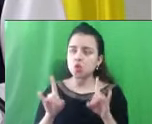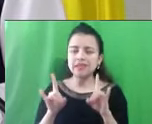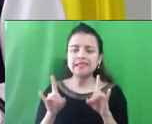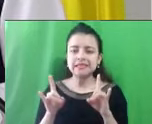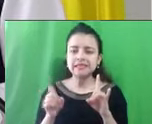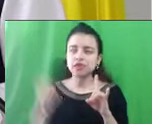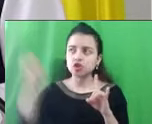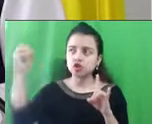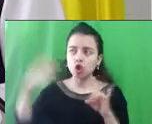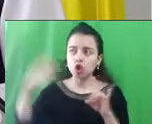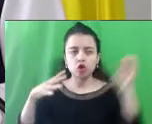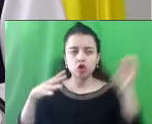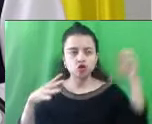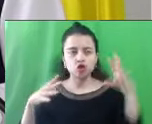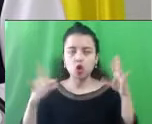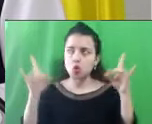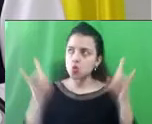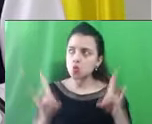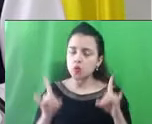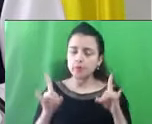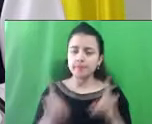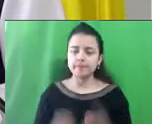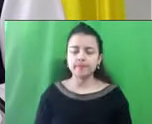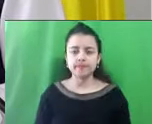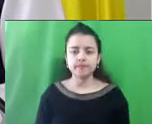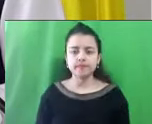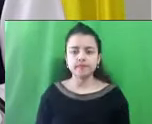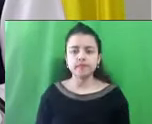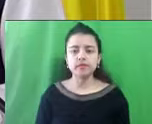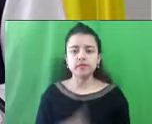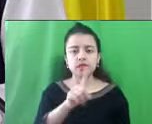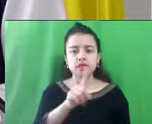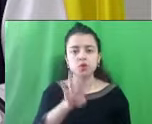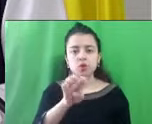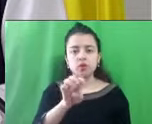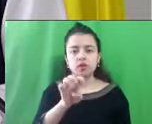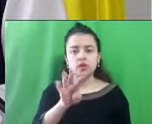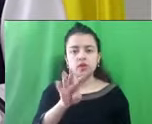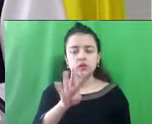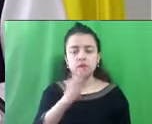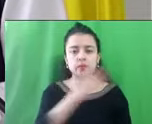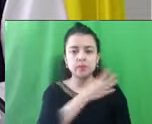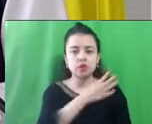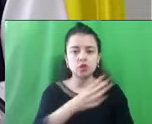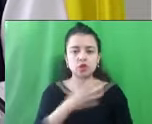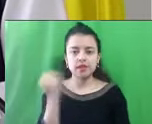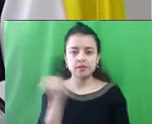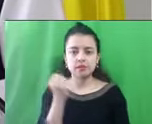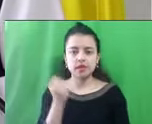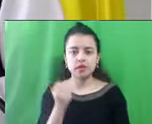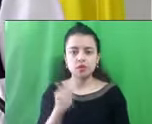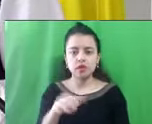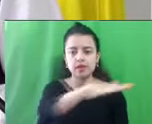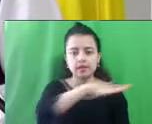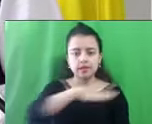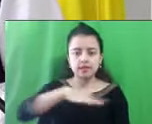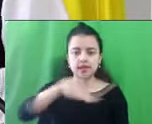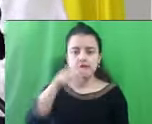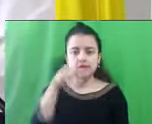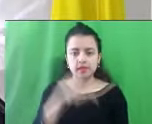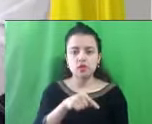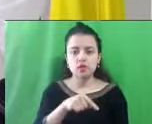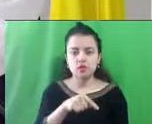está proyectada para 194 millones de pesos en ese sector. La idea es